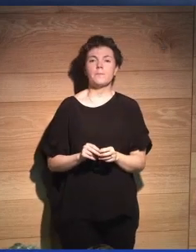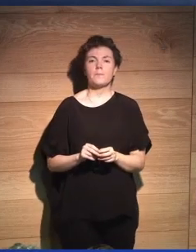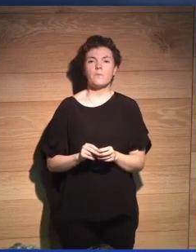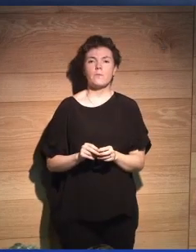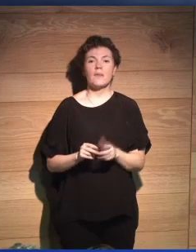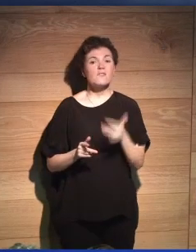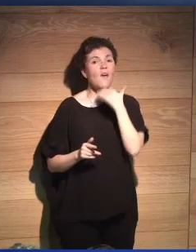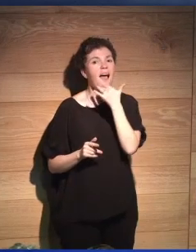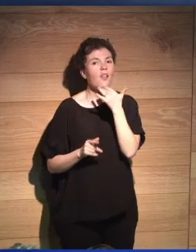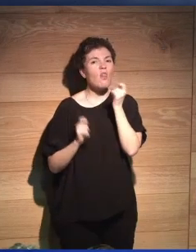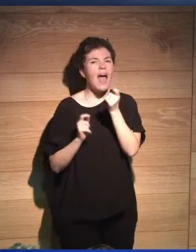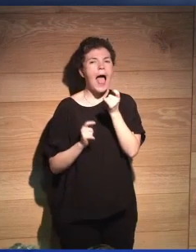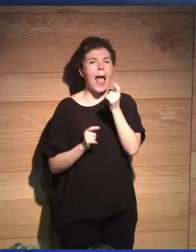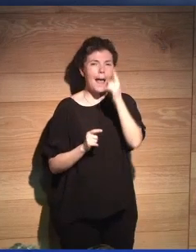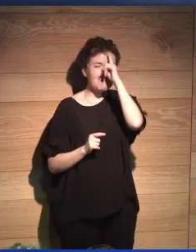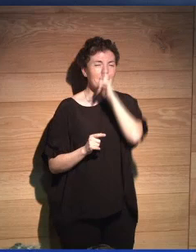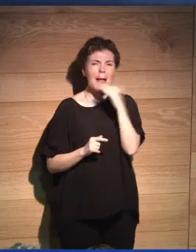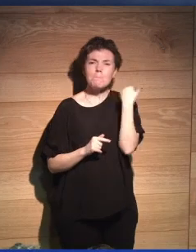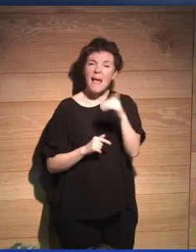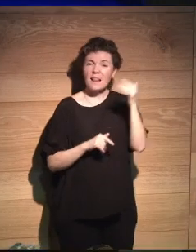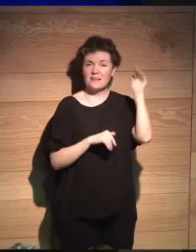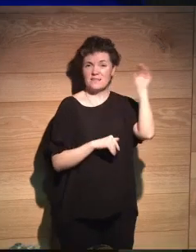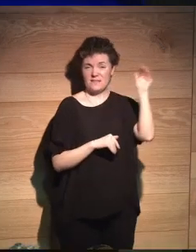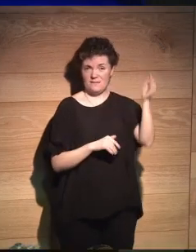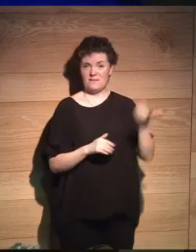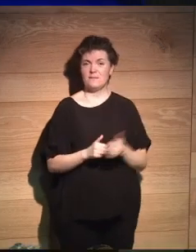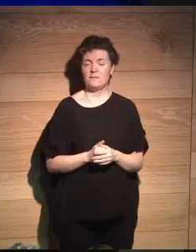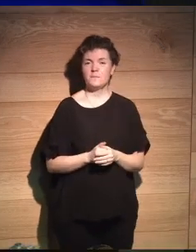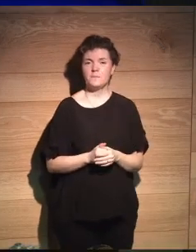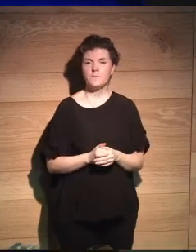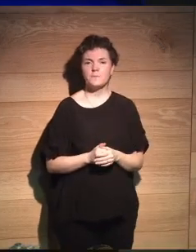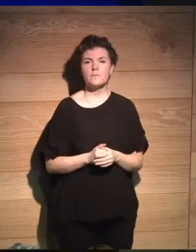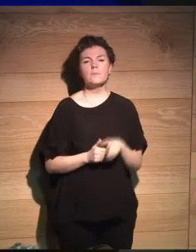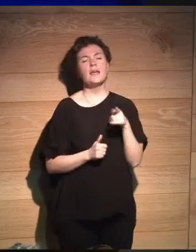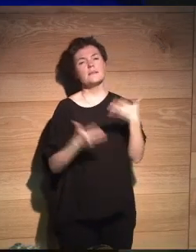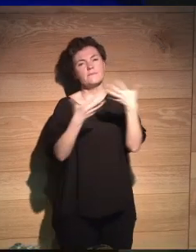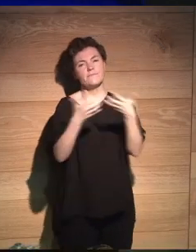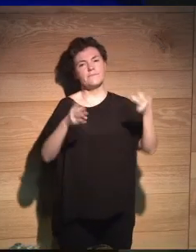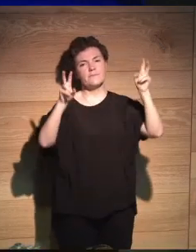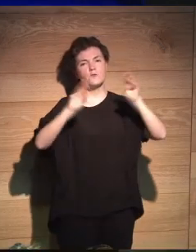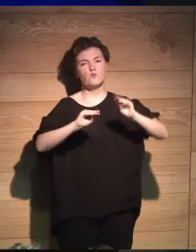es algo que causa mala impresión en el extranjero. Este es Ilse.